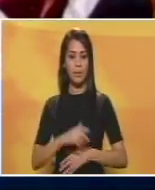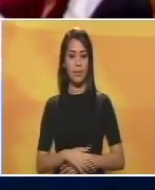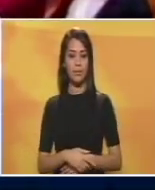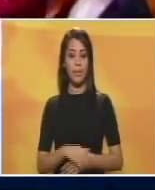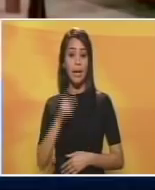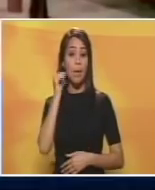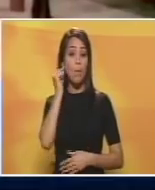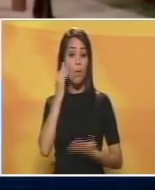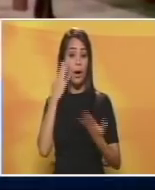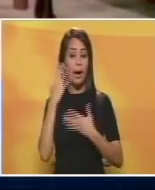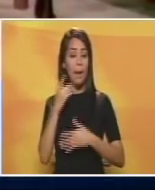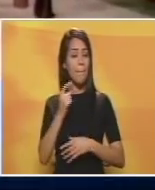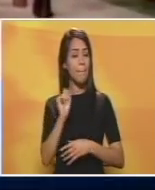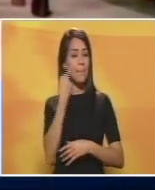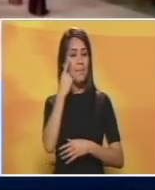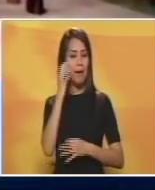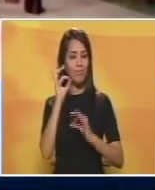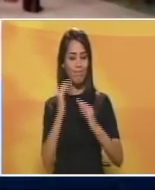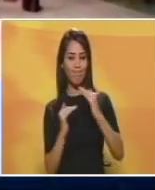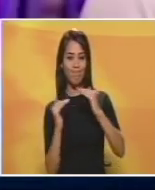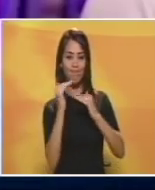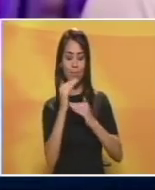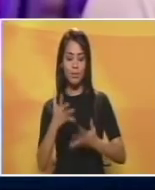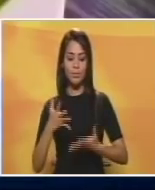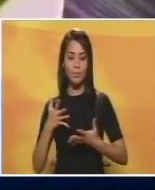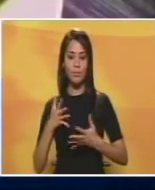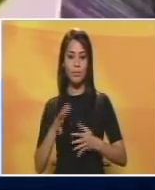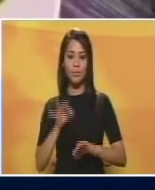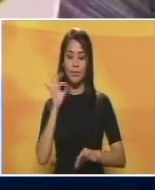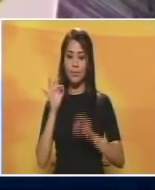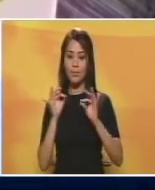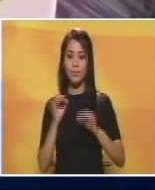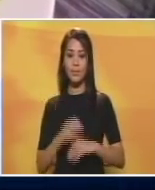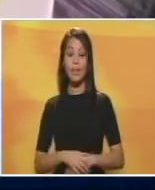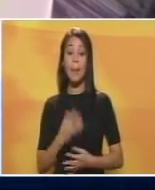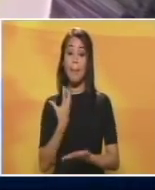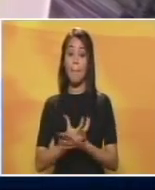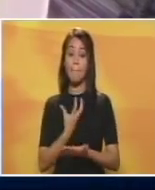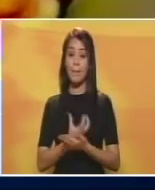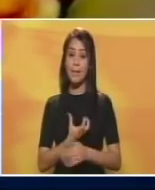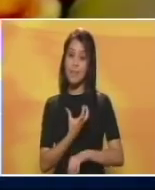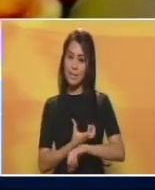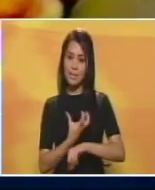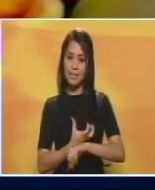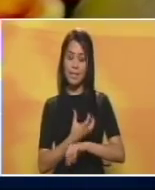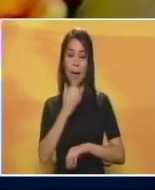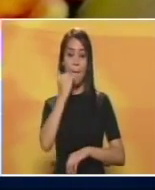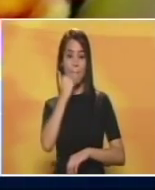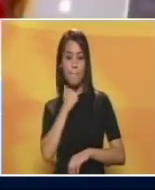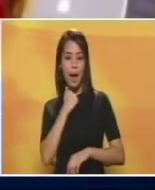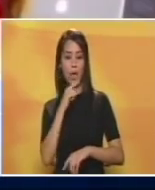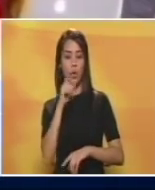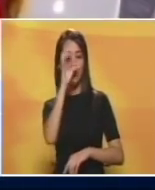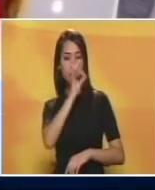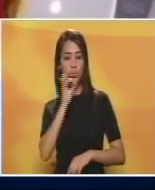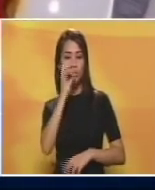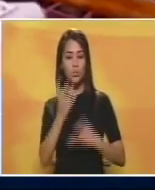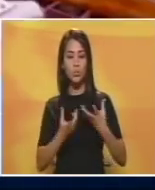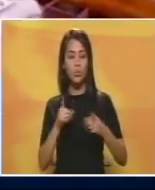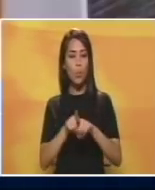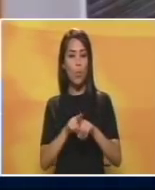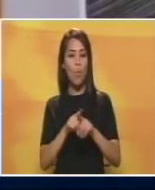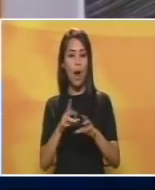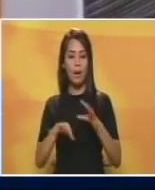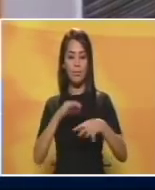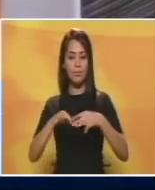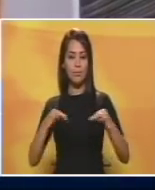se alzó con el primer premio. Ella eligió para su menú ceviche con piña y mango como entrada, asopado de cerdo al estilo de guiso de hallaca como